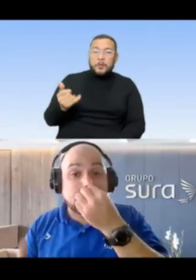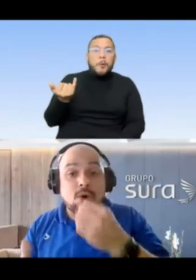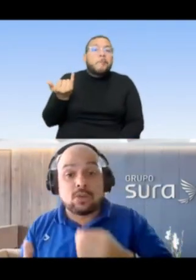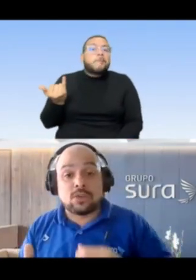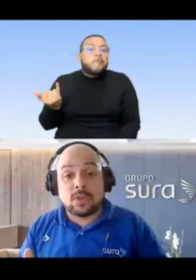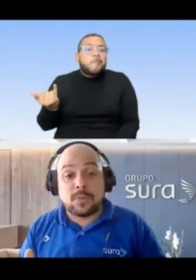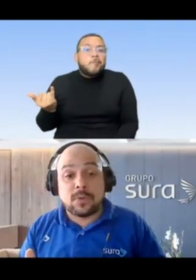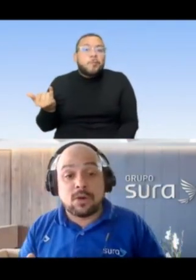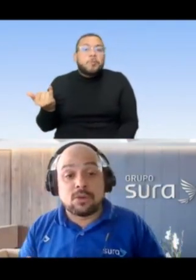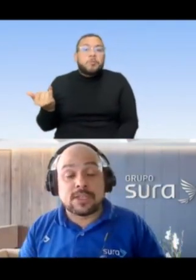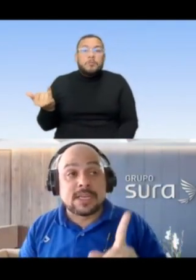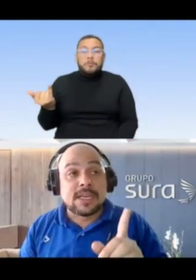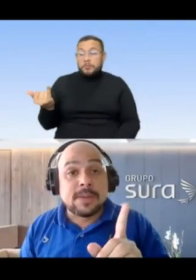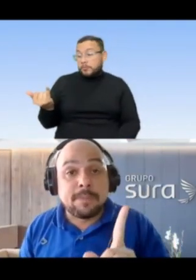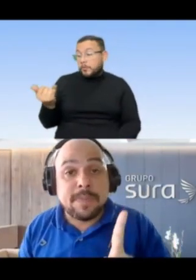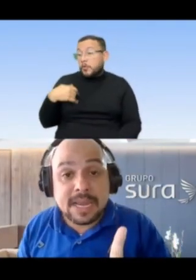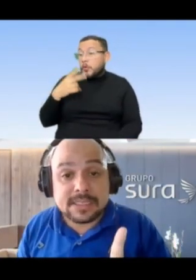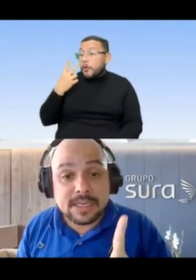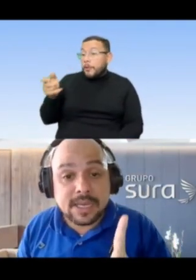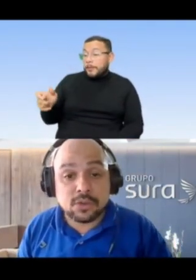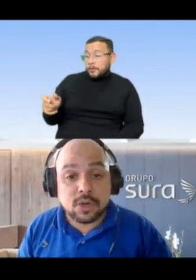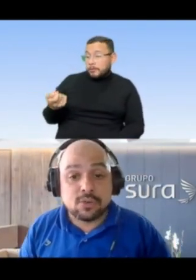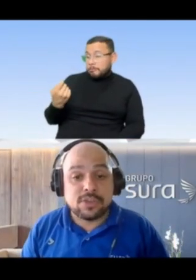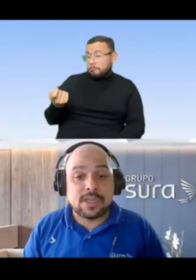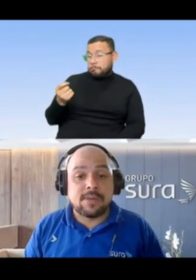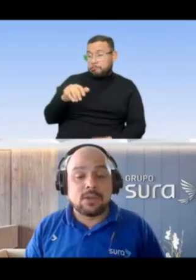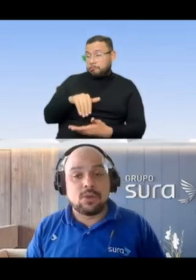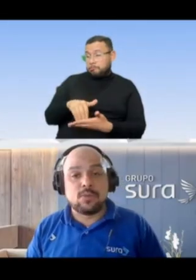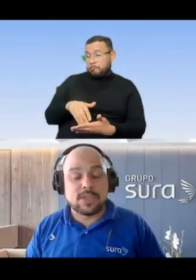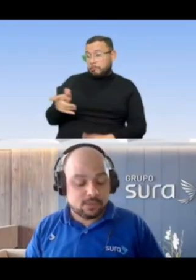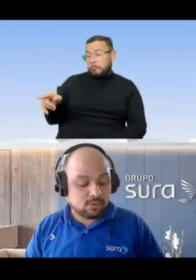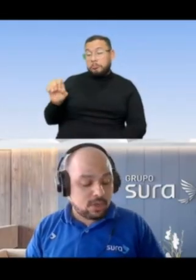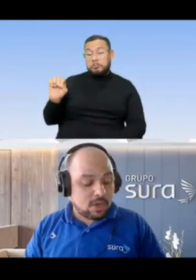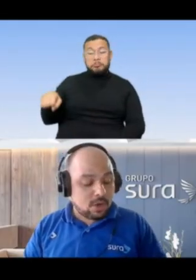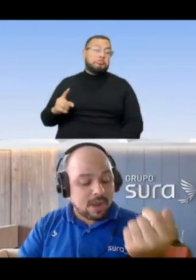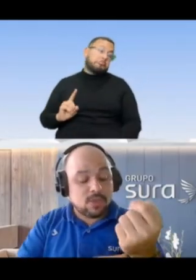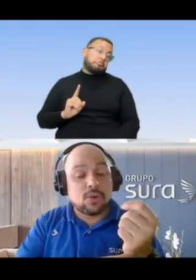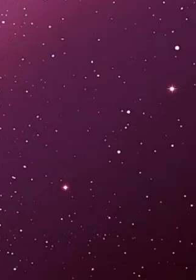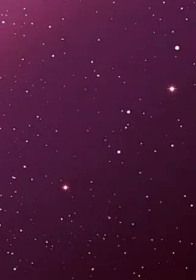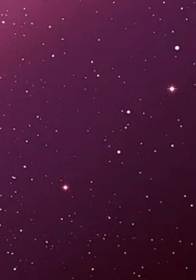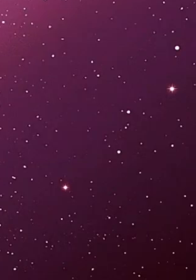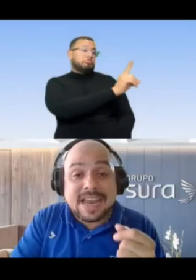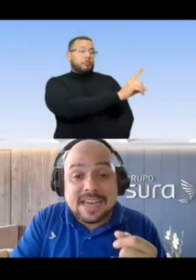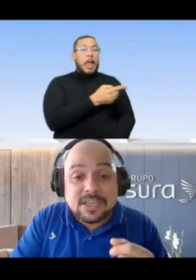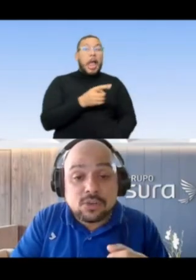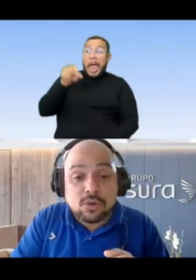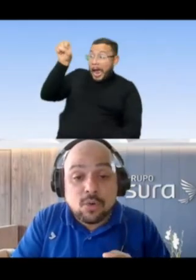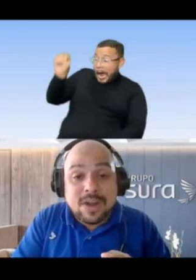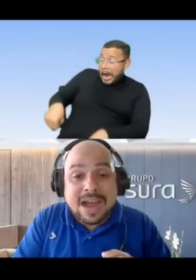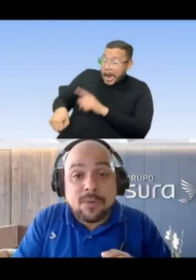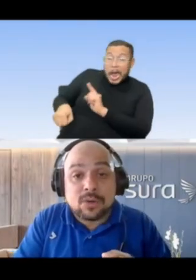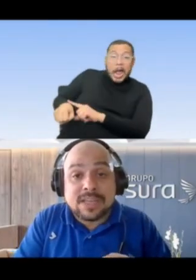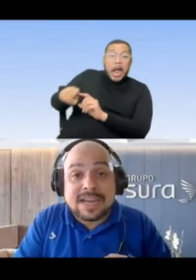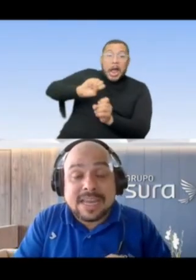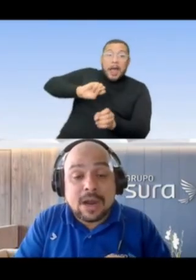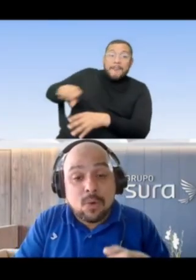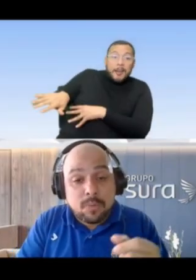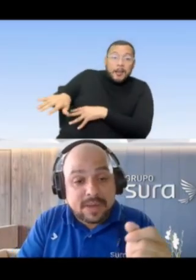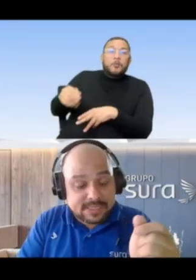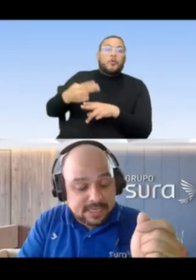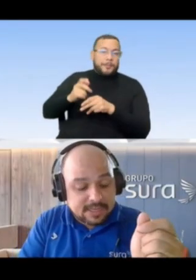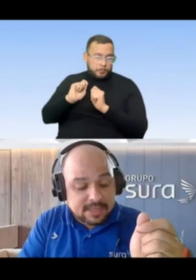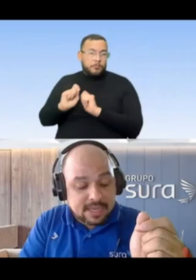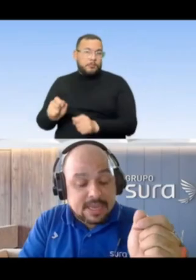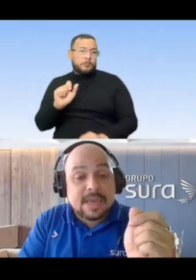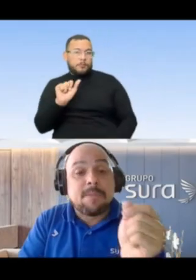retiro a hacer otro tipo de cosas, pilas, eso se considera abandono, muchachos. Cuando yo realizo un abordaje